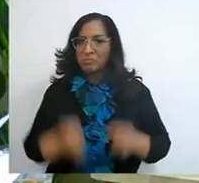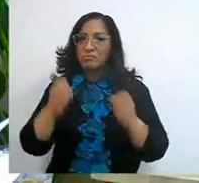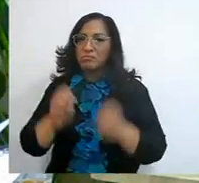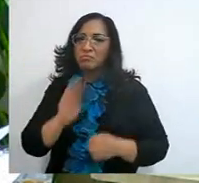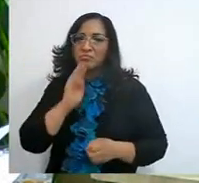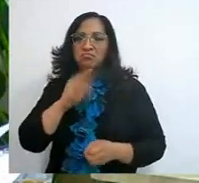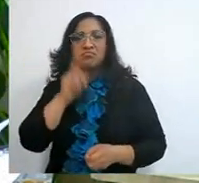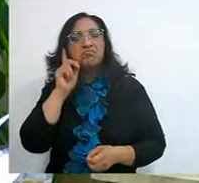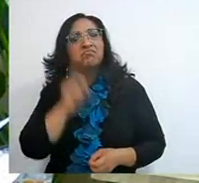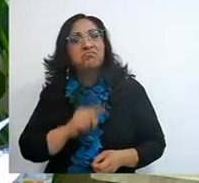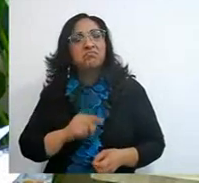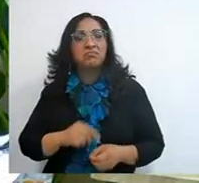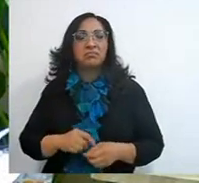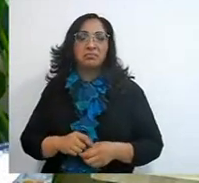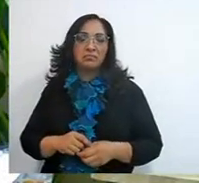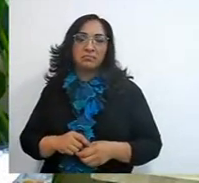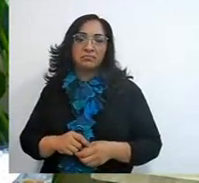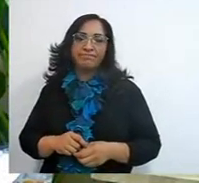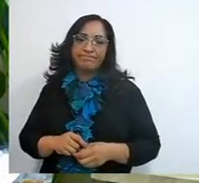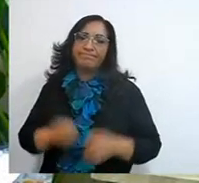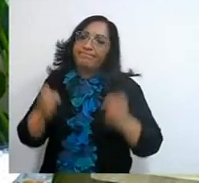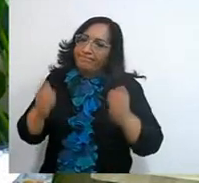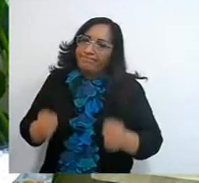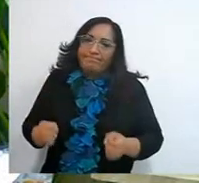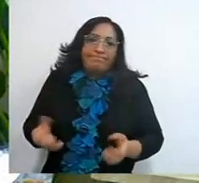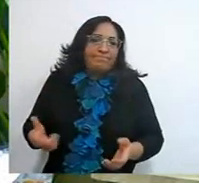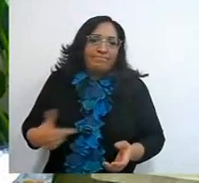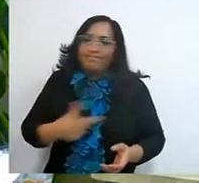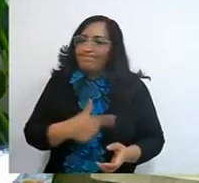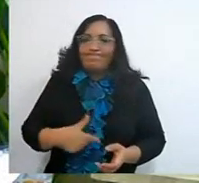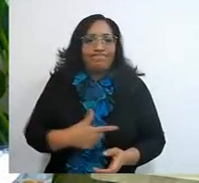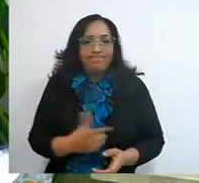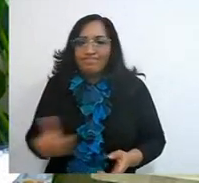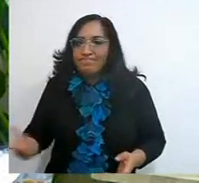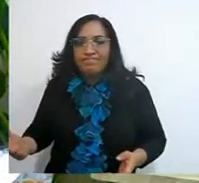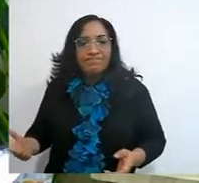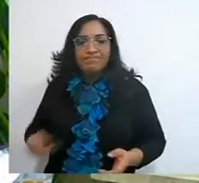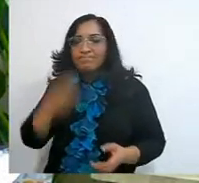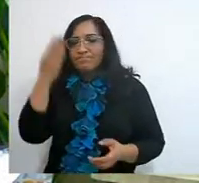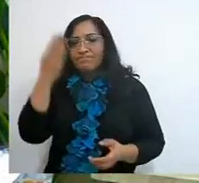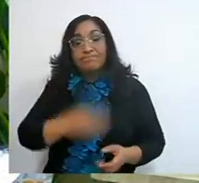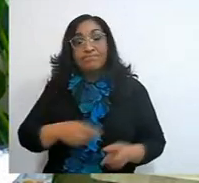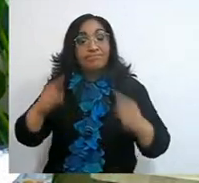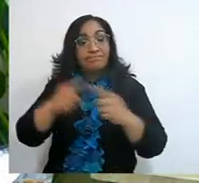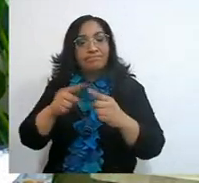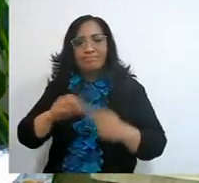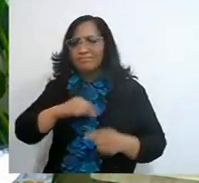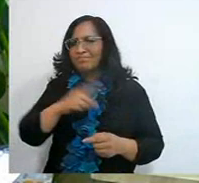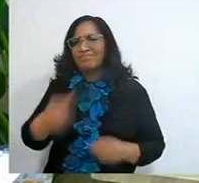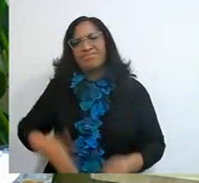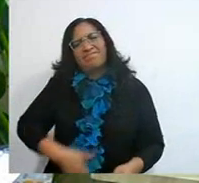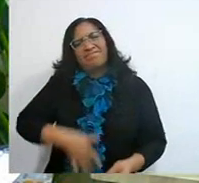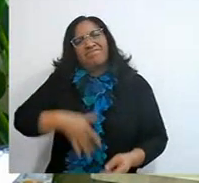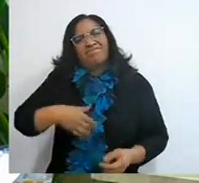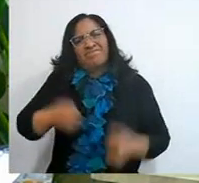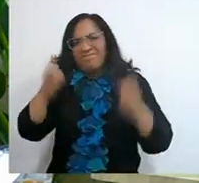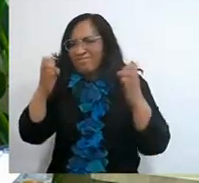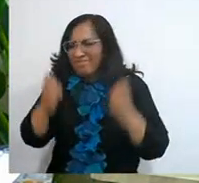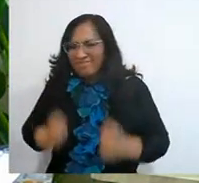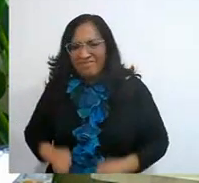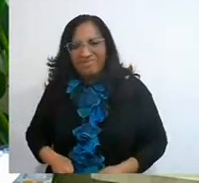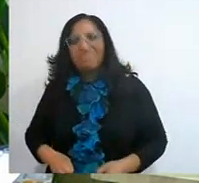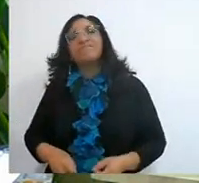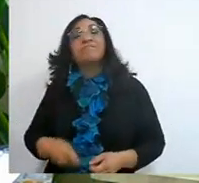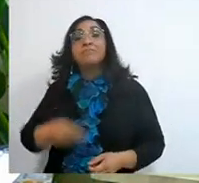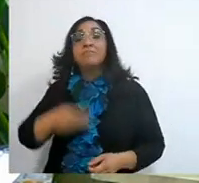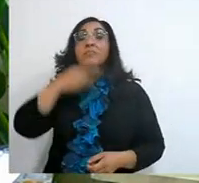mal. Claro que te va a incomodar la palabra. La iglesia no es para sentirme cómoda. La